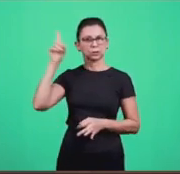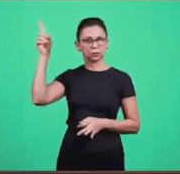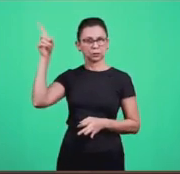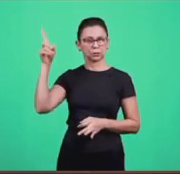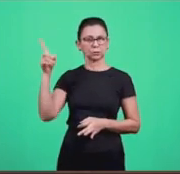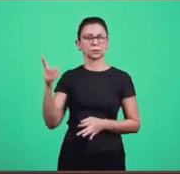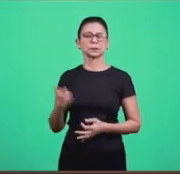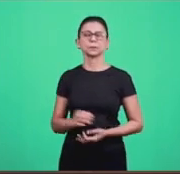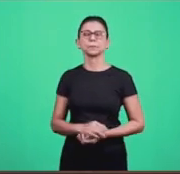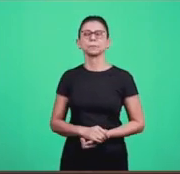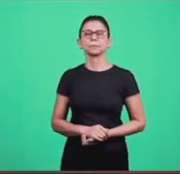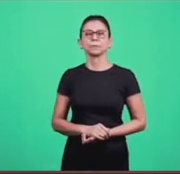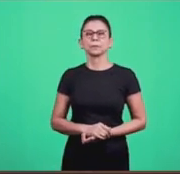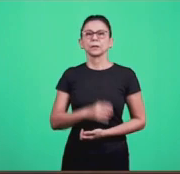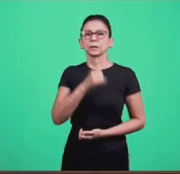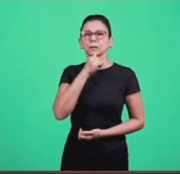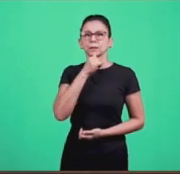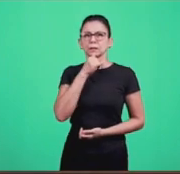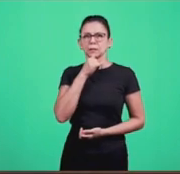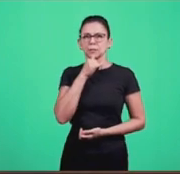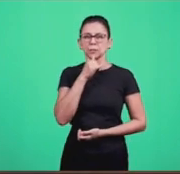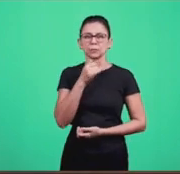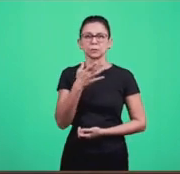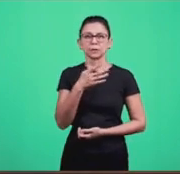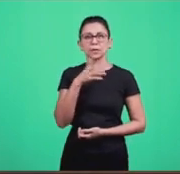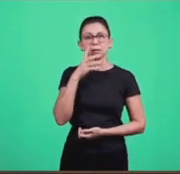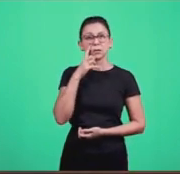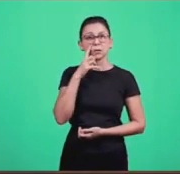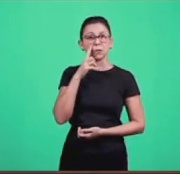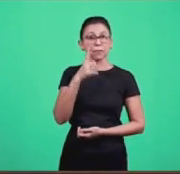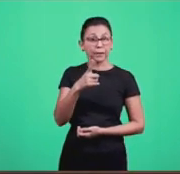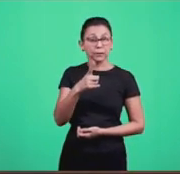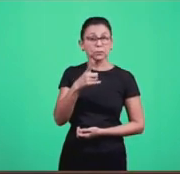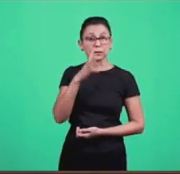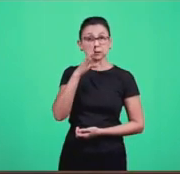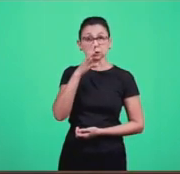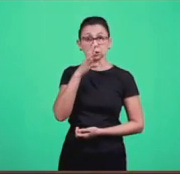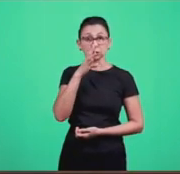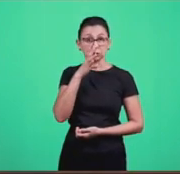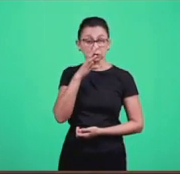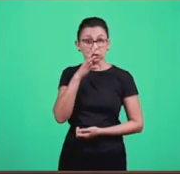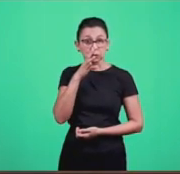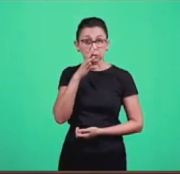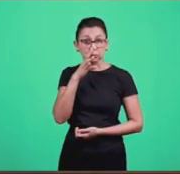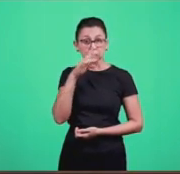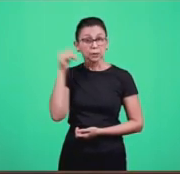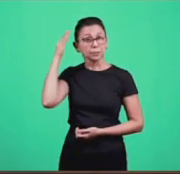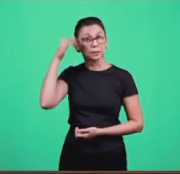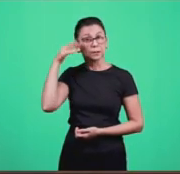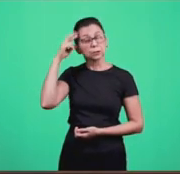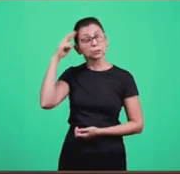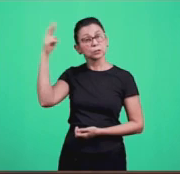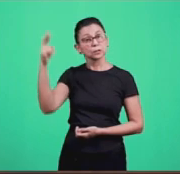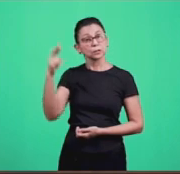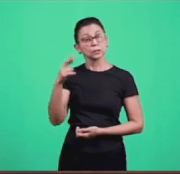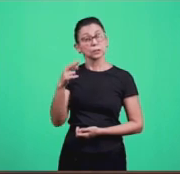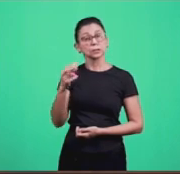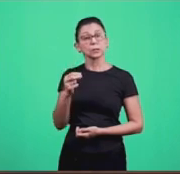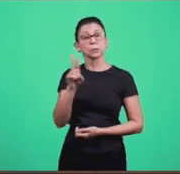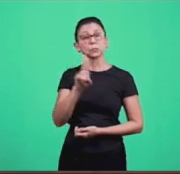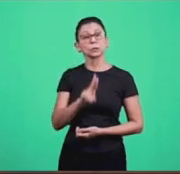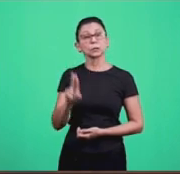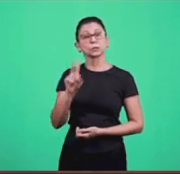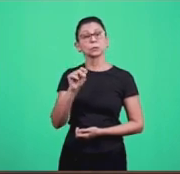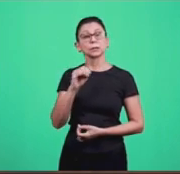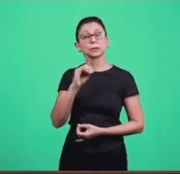Mas en estos momentos también el Señor nos ha sustentado. Por ejemplo, hoy el Señor, ustedes están oyendo la palabra del Señor. ¿A